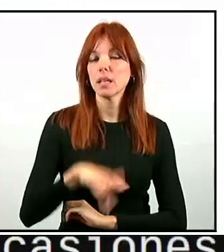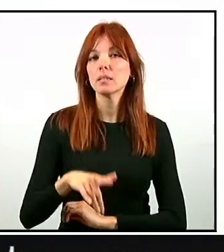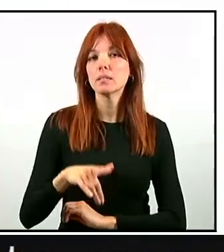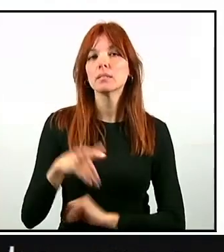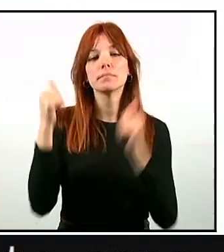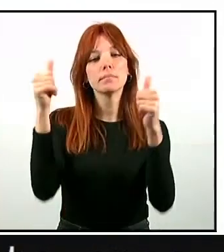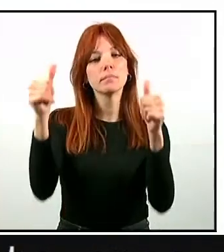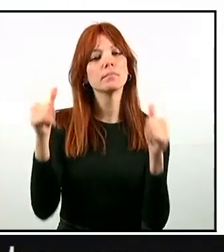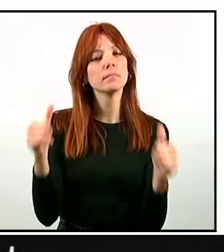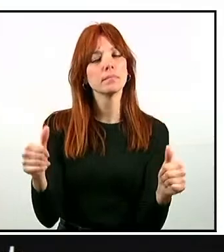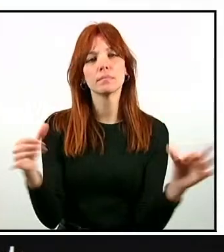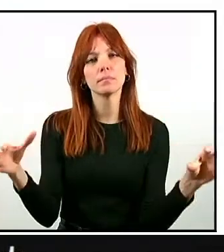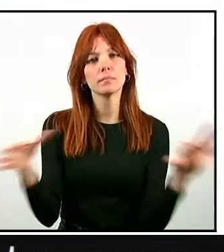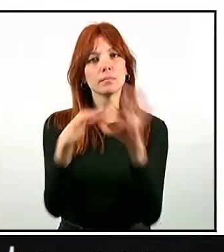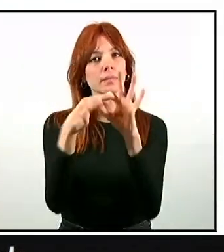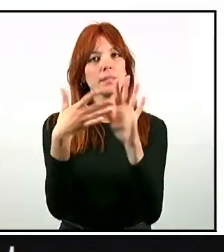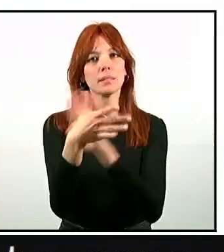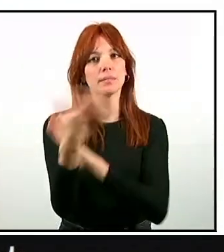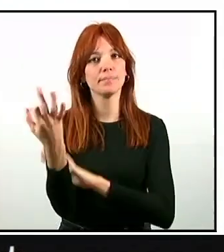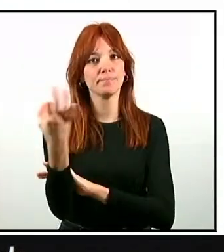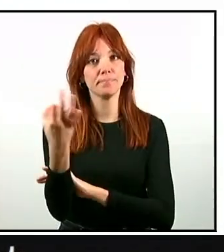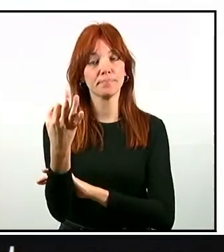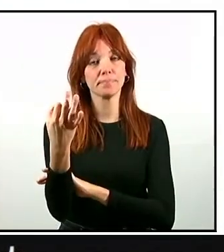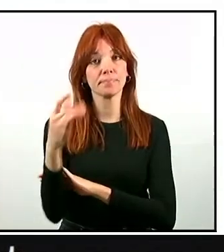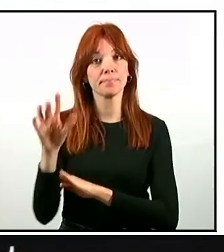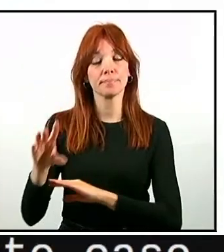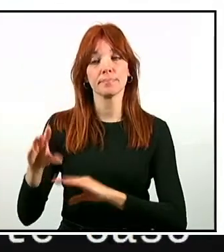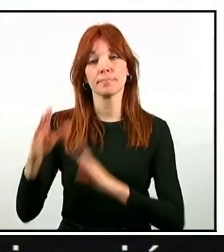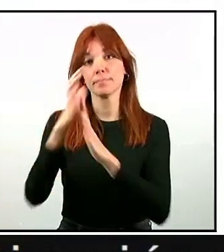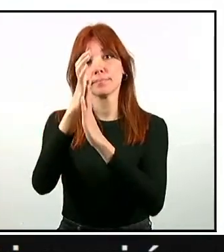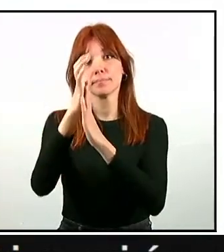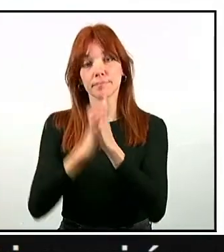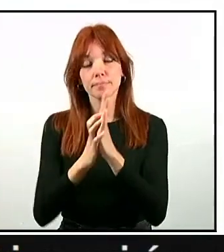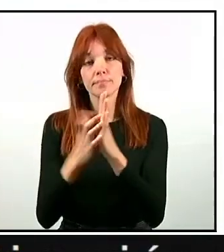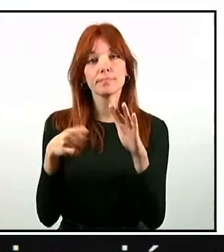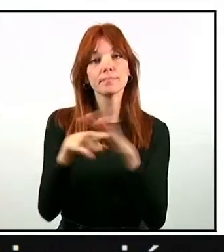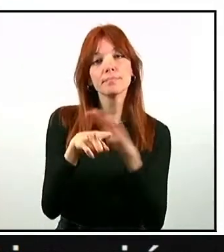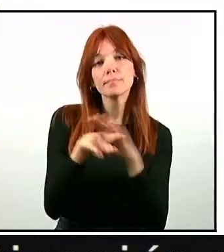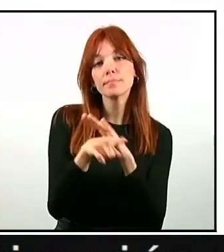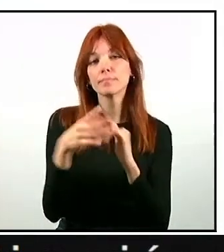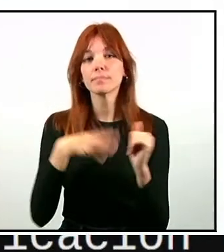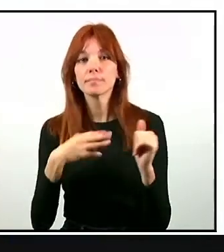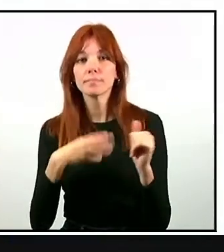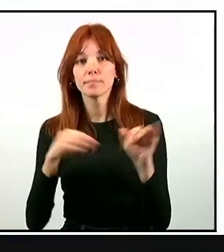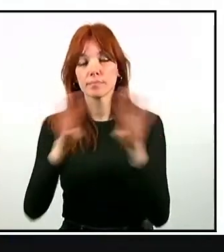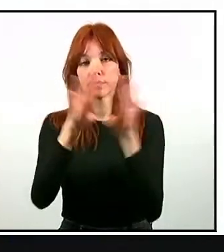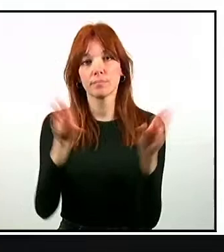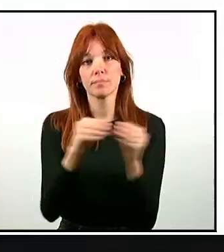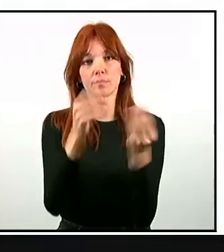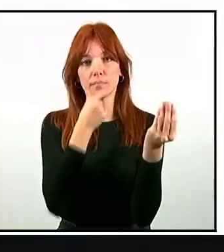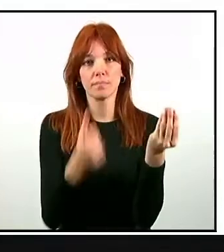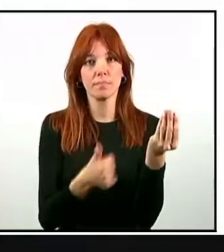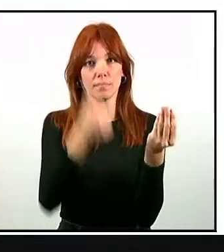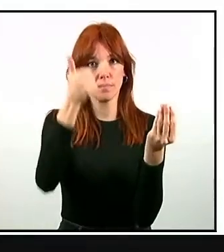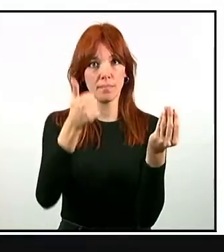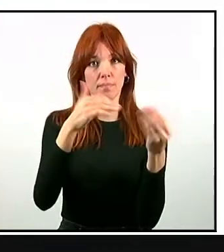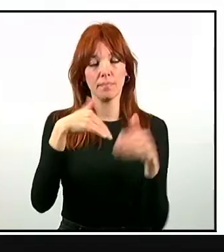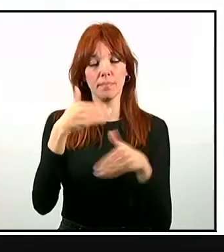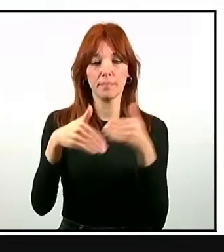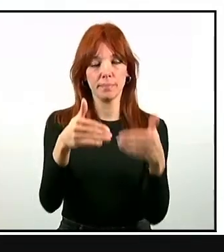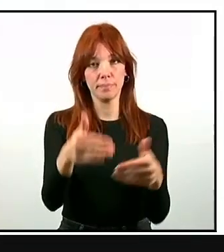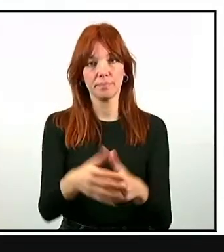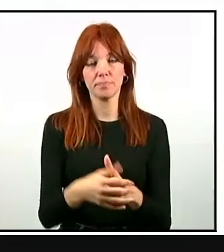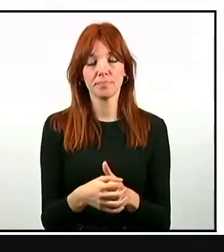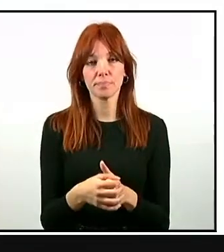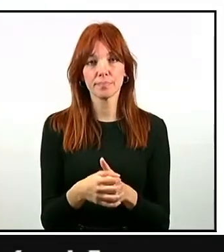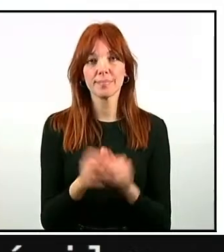la empresa Envision, una simplificación y reducción de trámites para que el procedimiento administrativo sea más ágil.